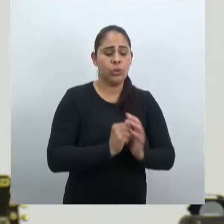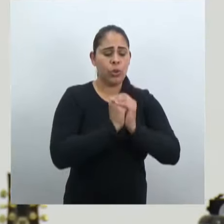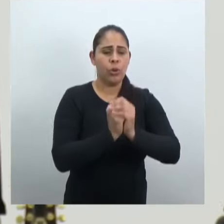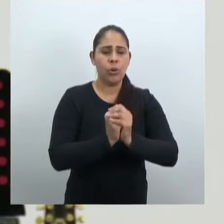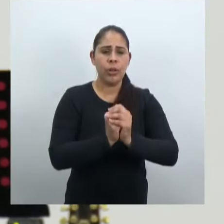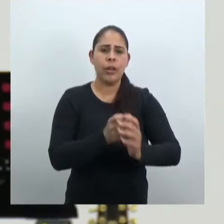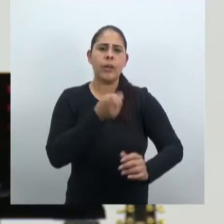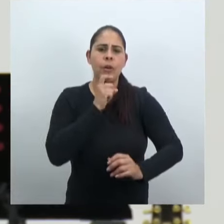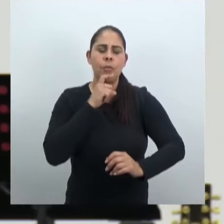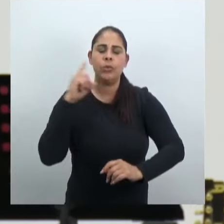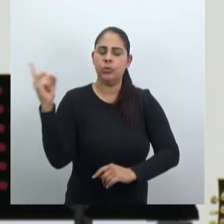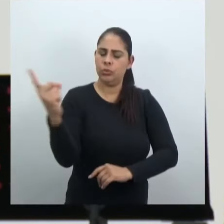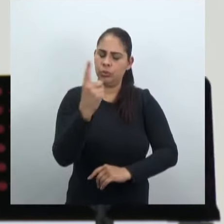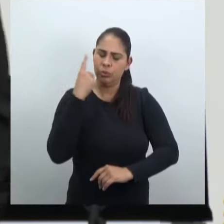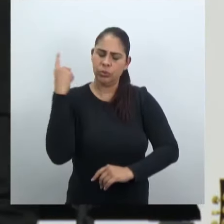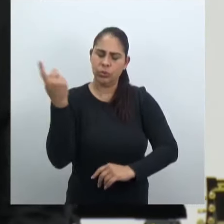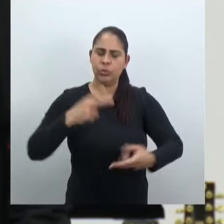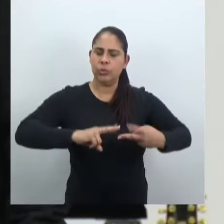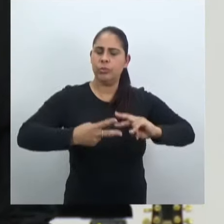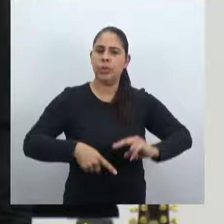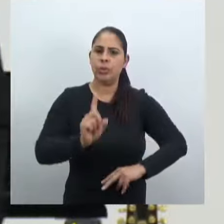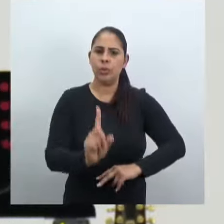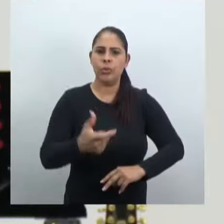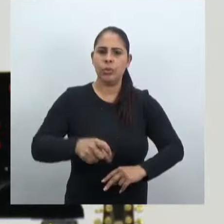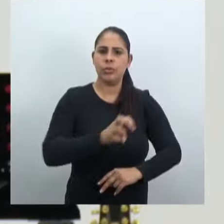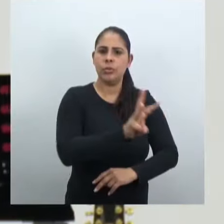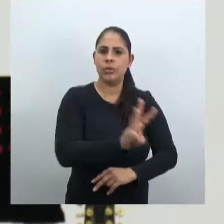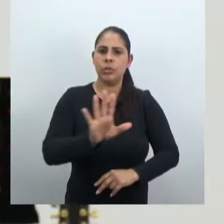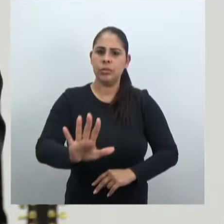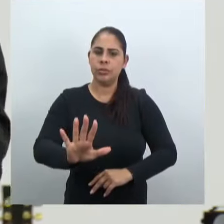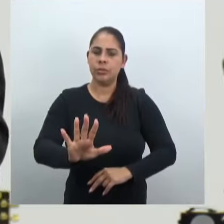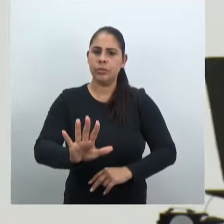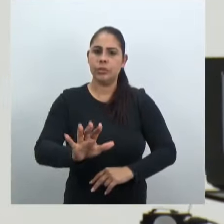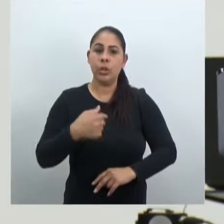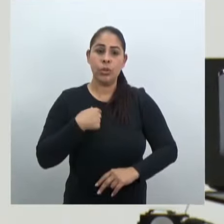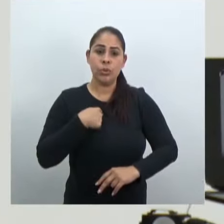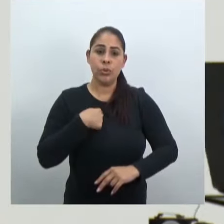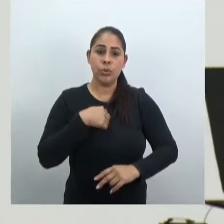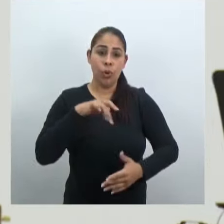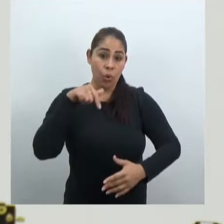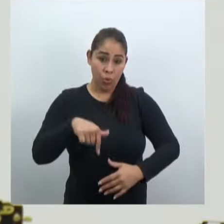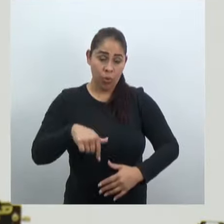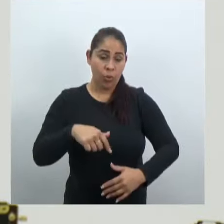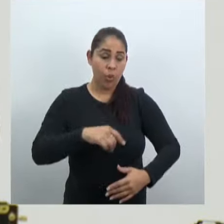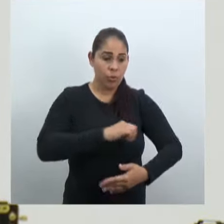oración. Marcos 1:35. Esta mañana me he levantado a la 1:30 de la mañana.